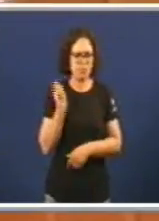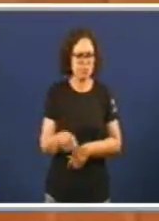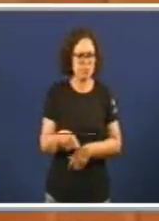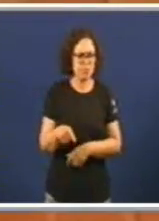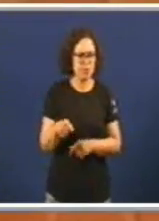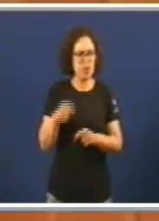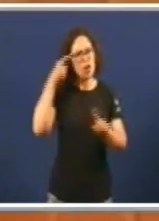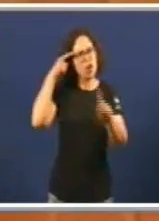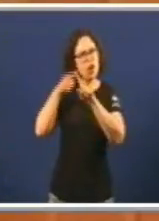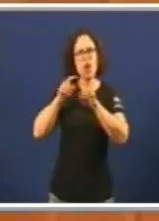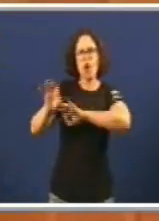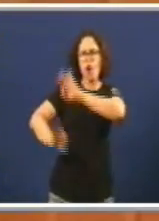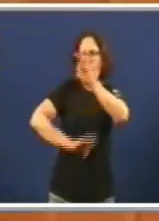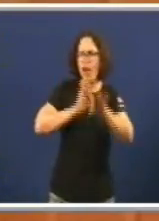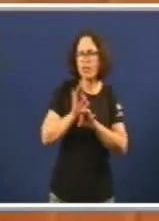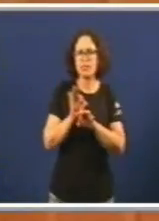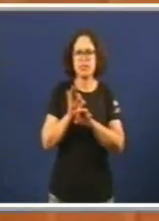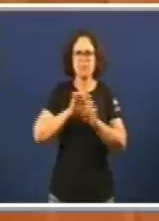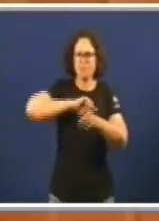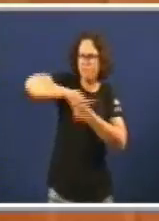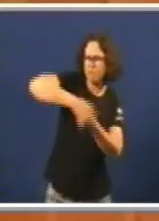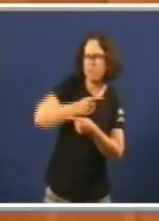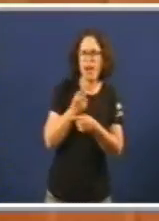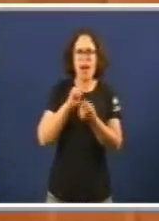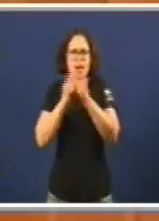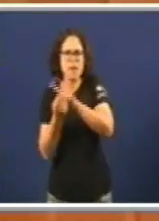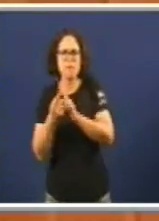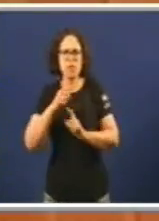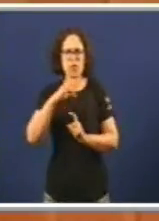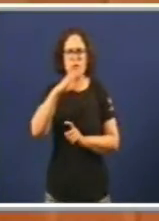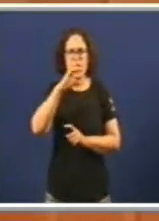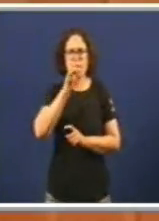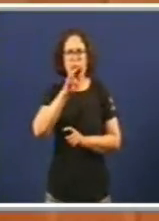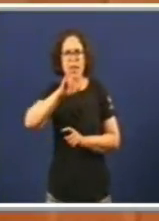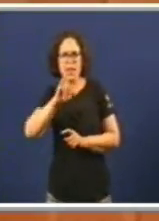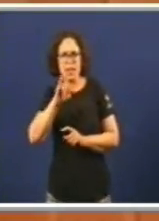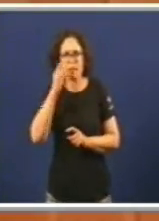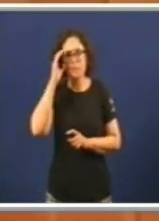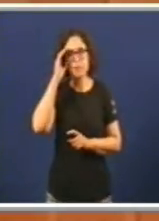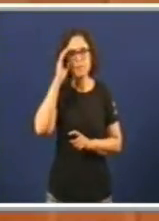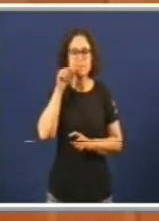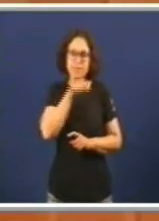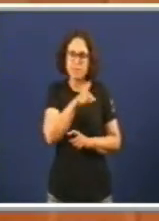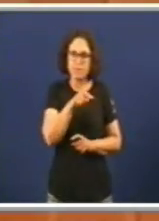transformación, a reorganización, a evolución dos CPIs do noso país.